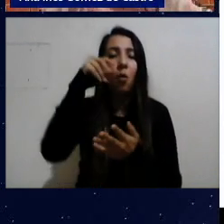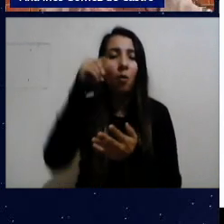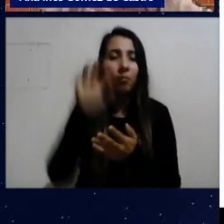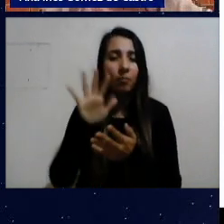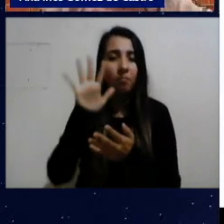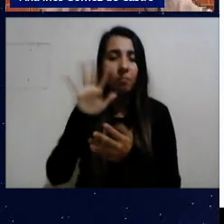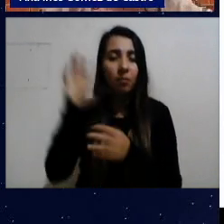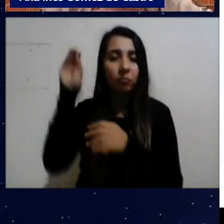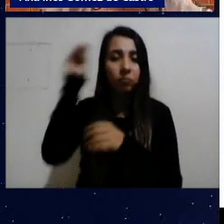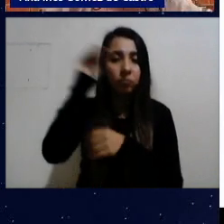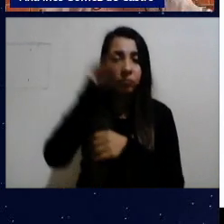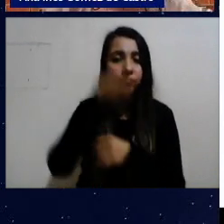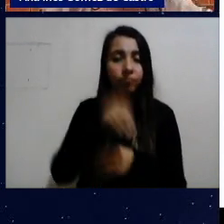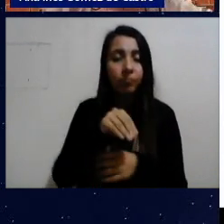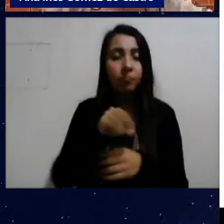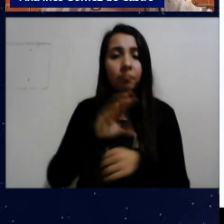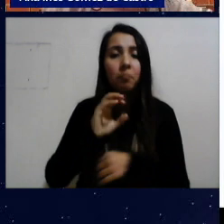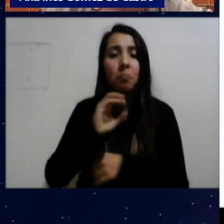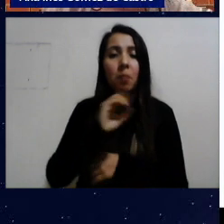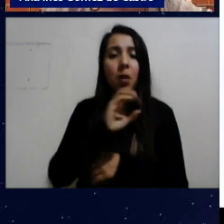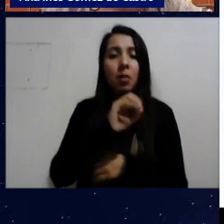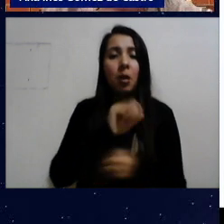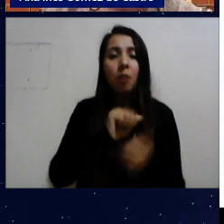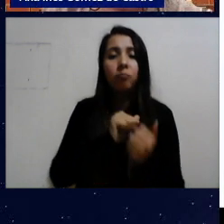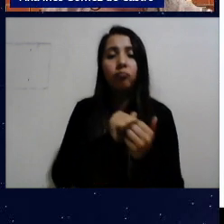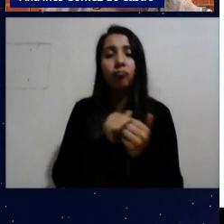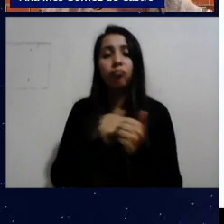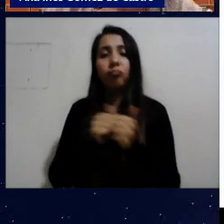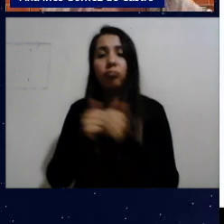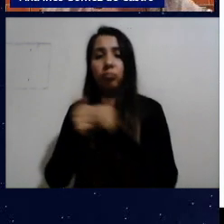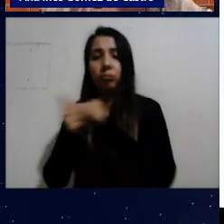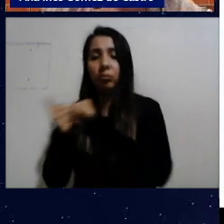cósmico, que luego, bueno, pues evoluciona en diferentes formas de vida.